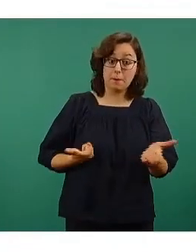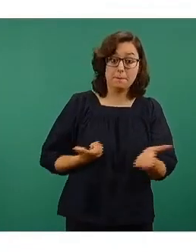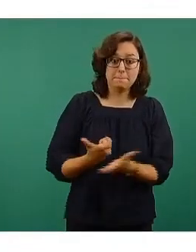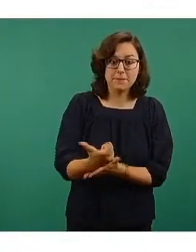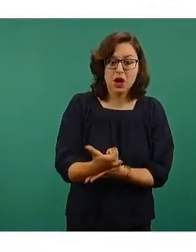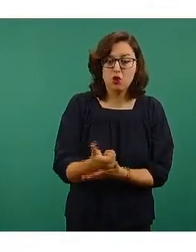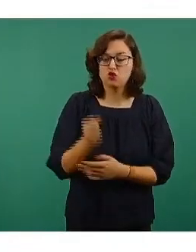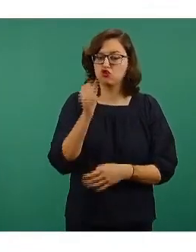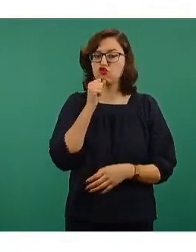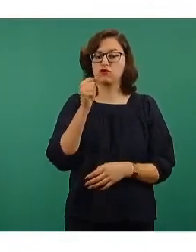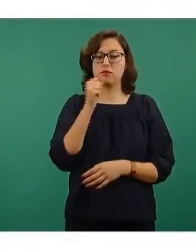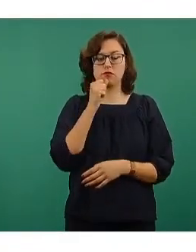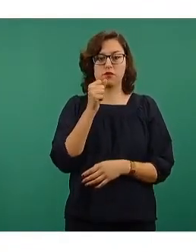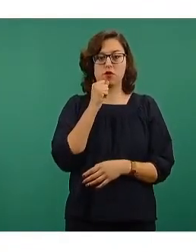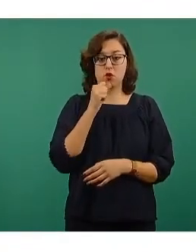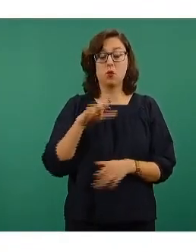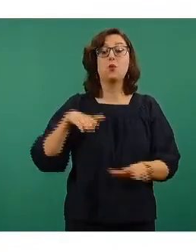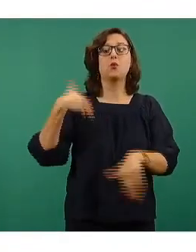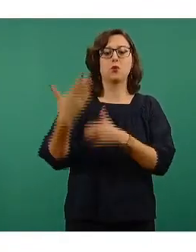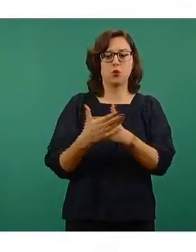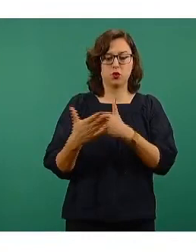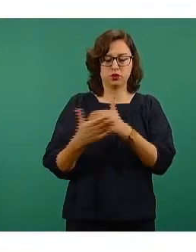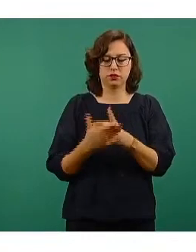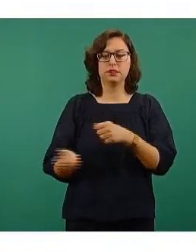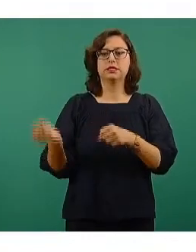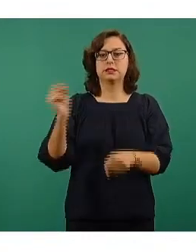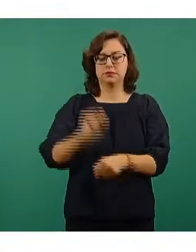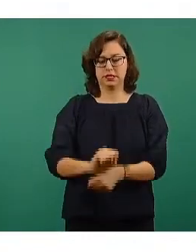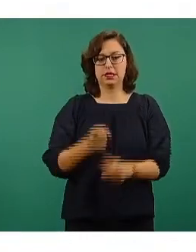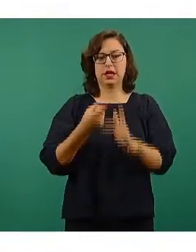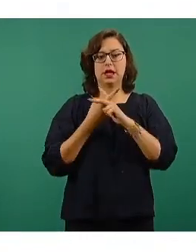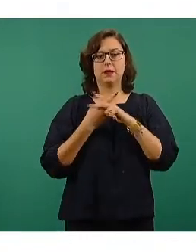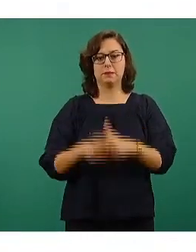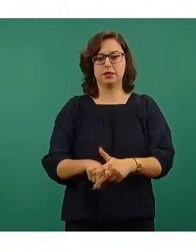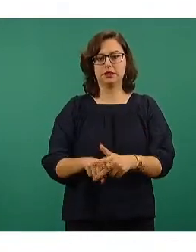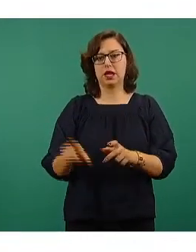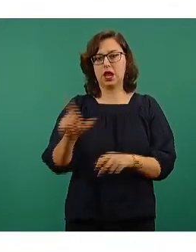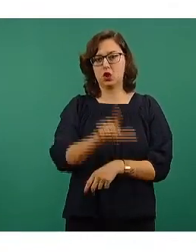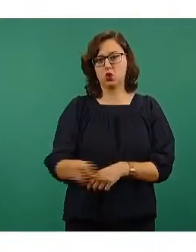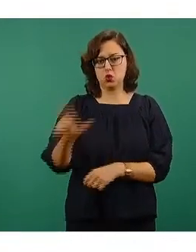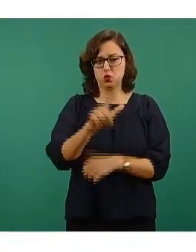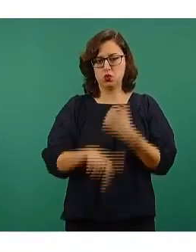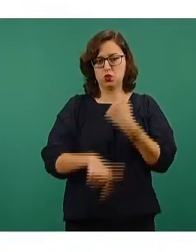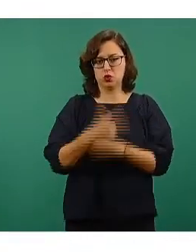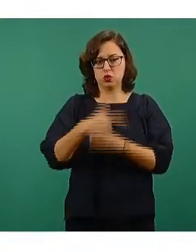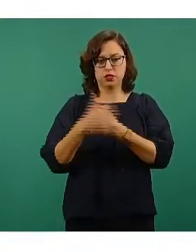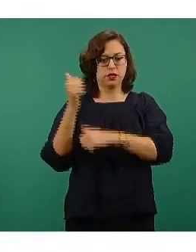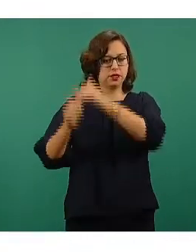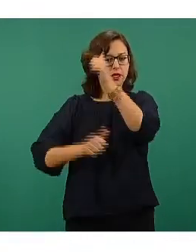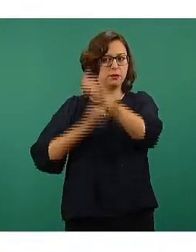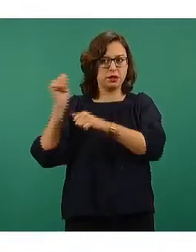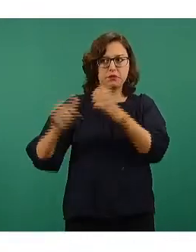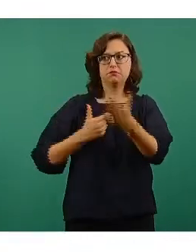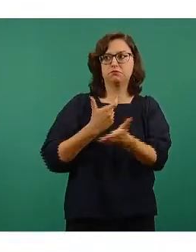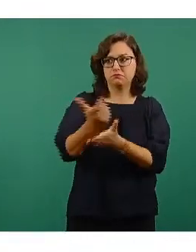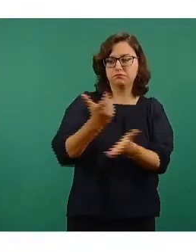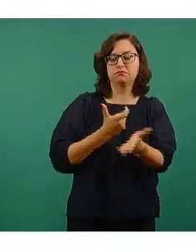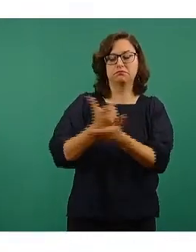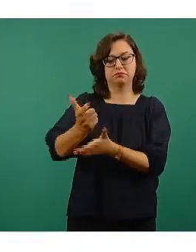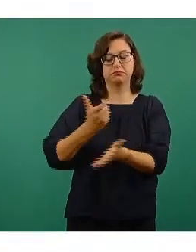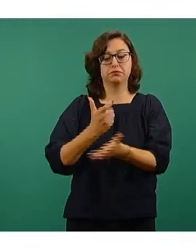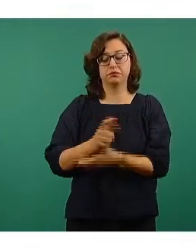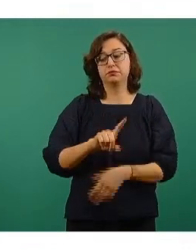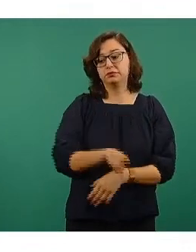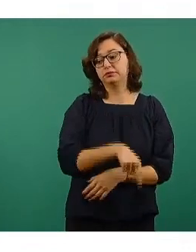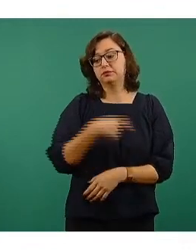la programación de la próxima semana a partir del lunes 12 de abril, y se continúa con la